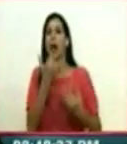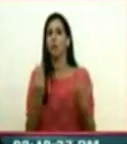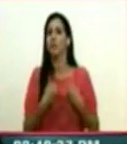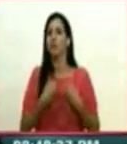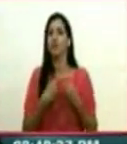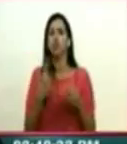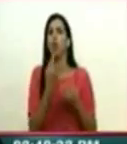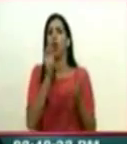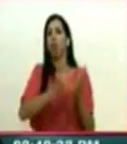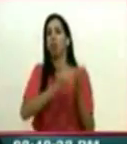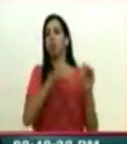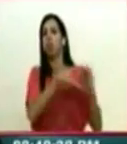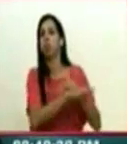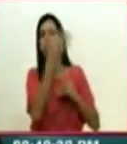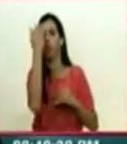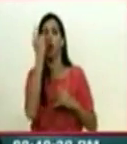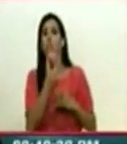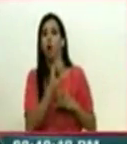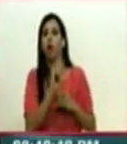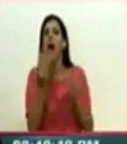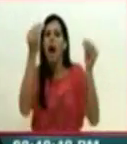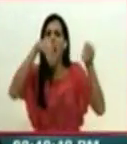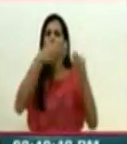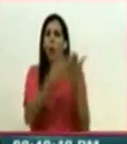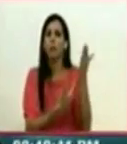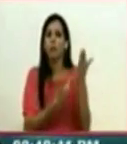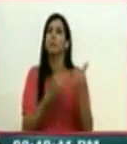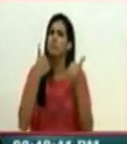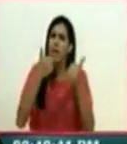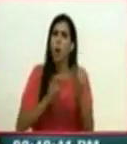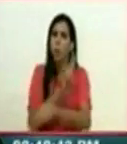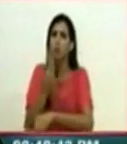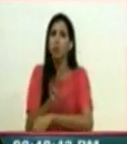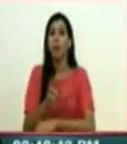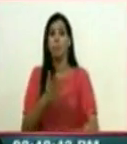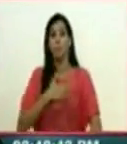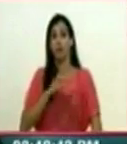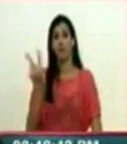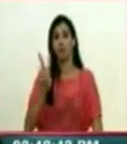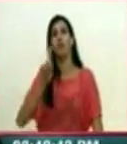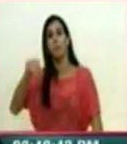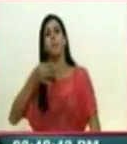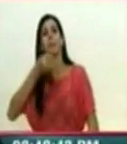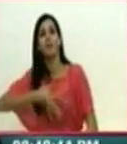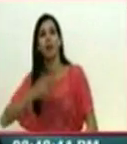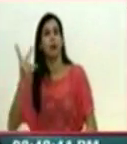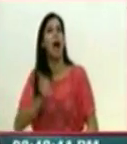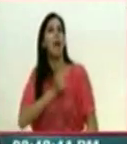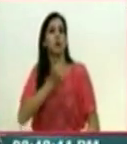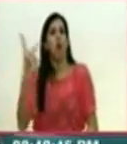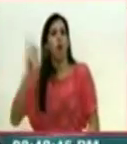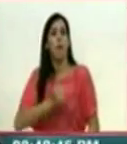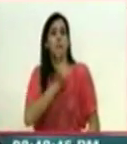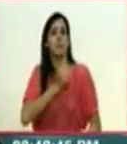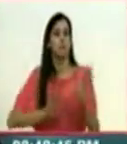papel escrito, sino convenios realmente útiles, tanto para Venezuela como para Italia, para poder